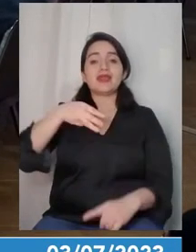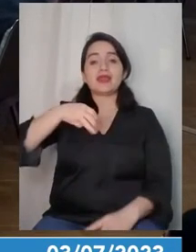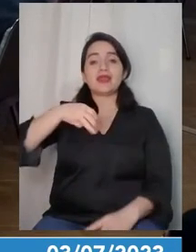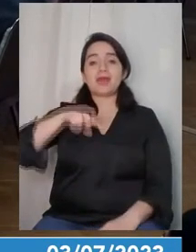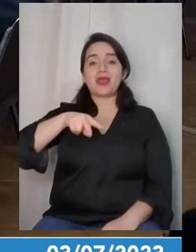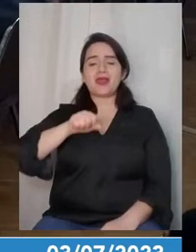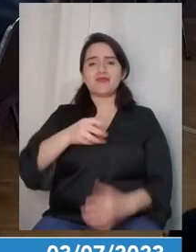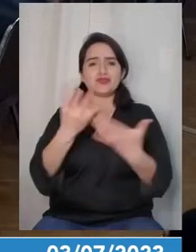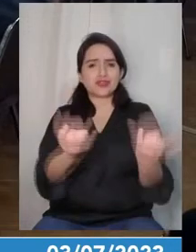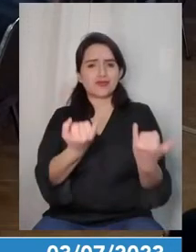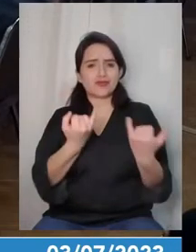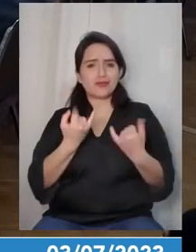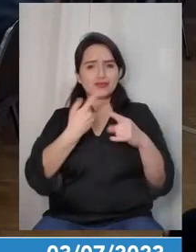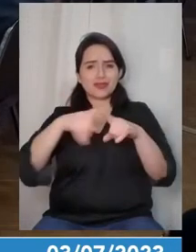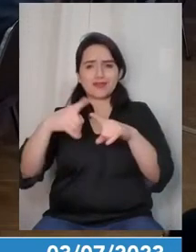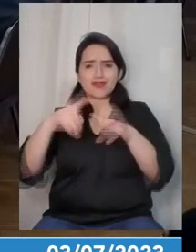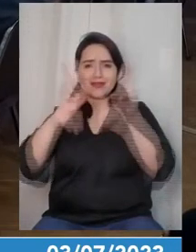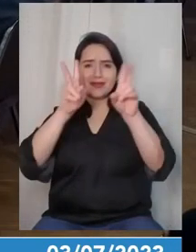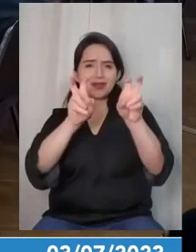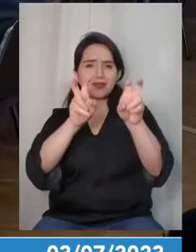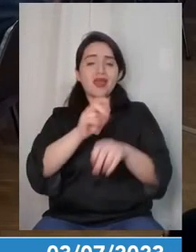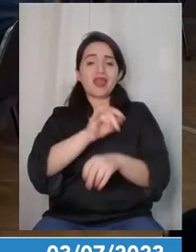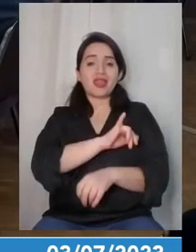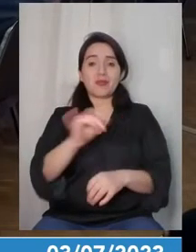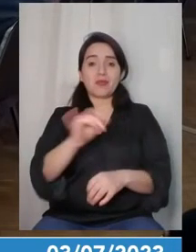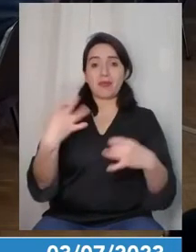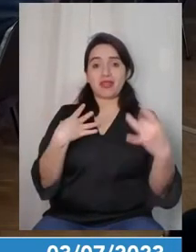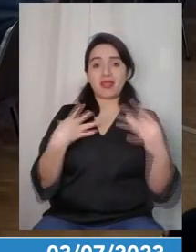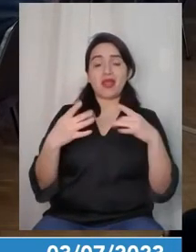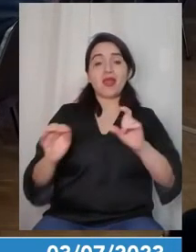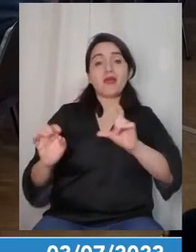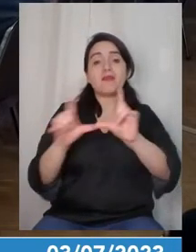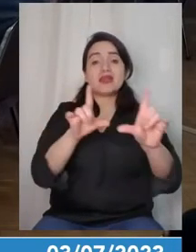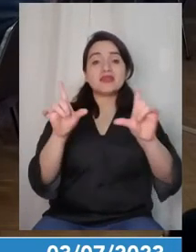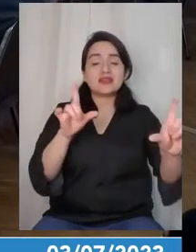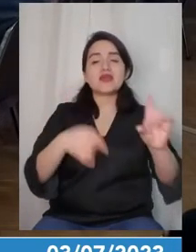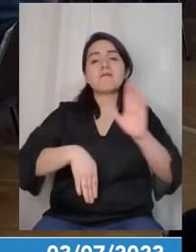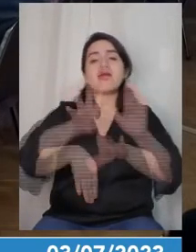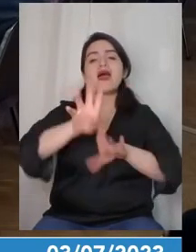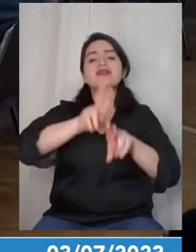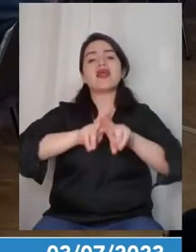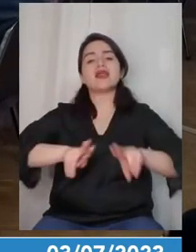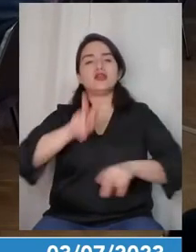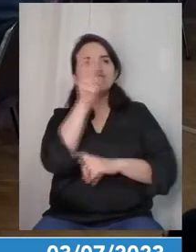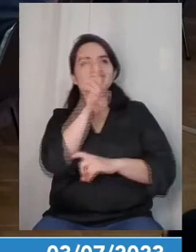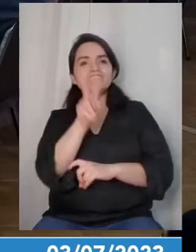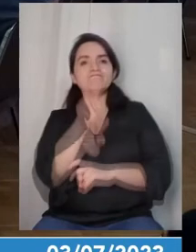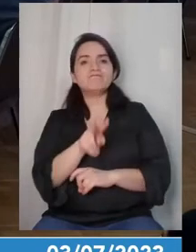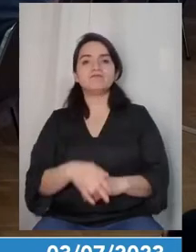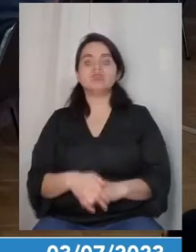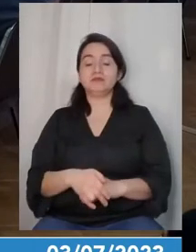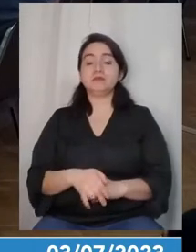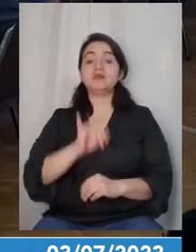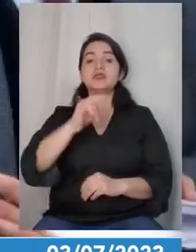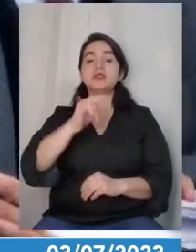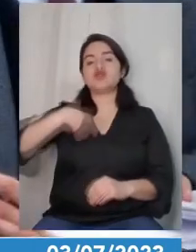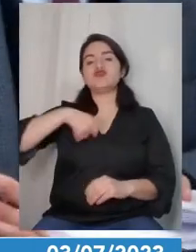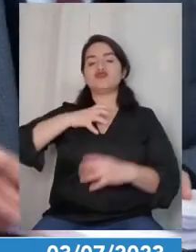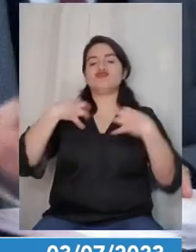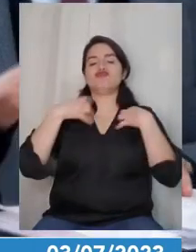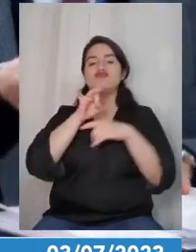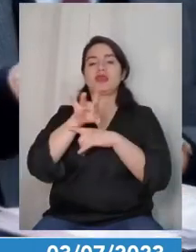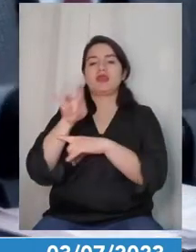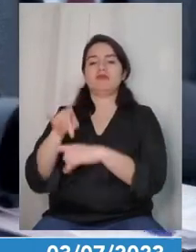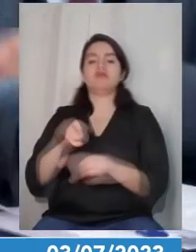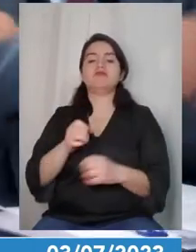después si puedo hacer llegar la presentación para digerirla con mayor tranquilidad. La vamos a enviar nosotros. Súper, muchas gracias. Jimena,